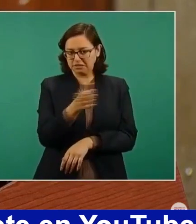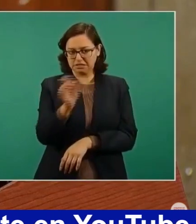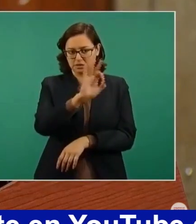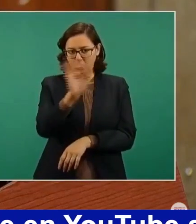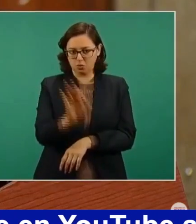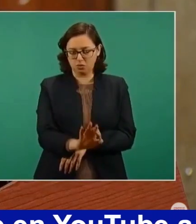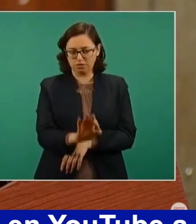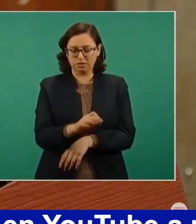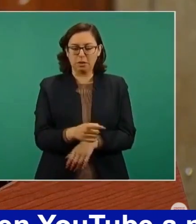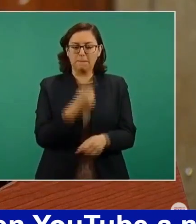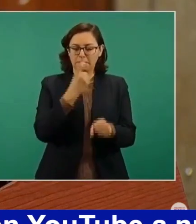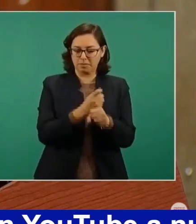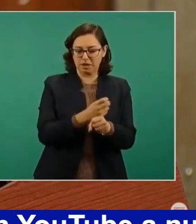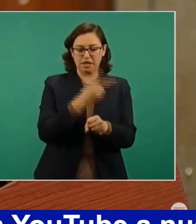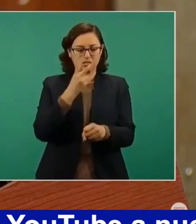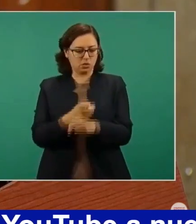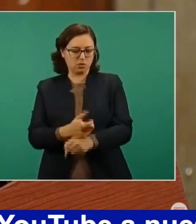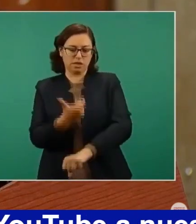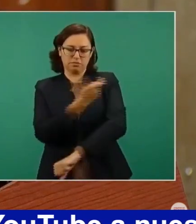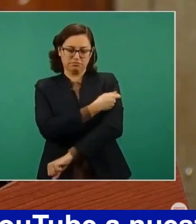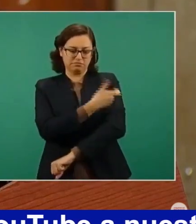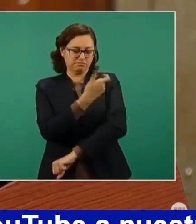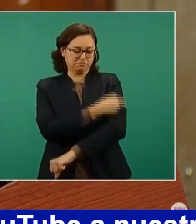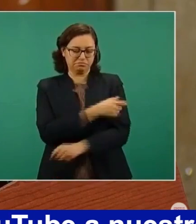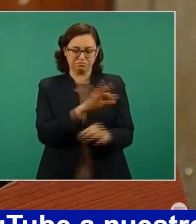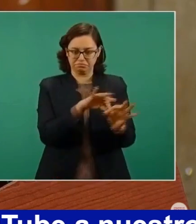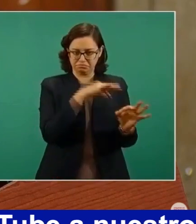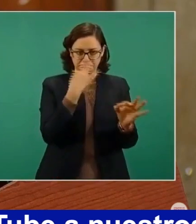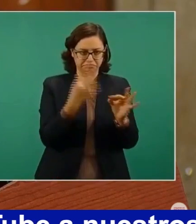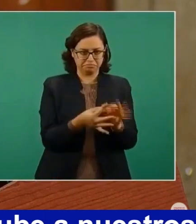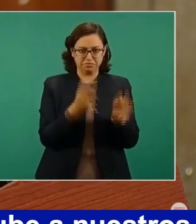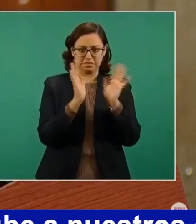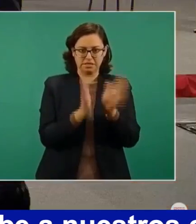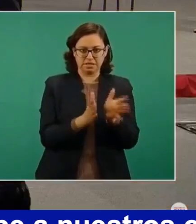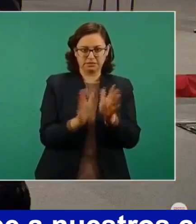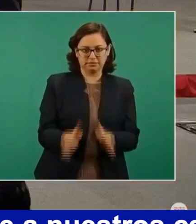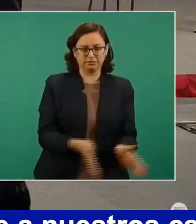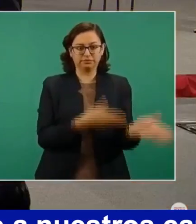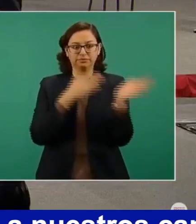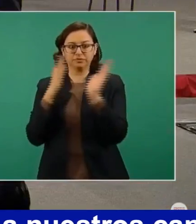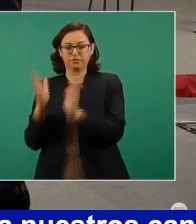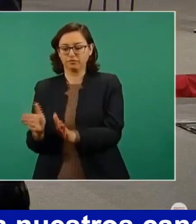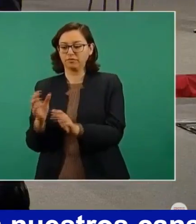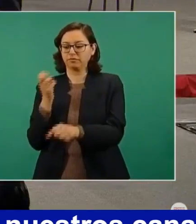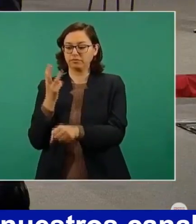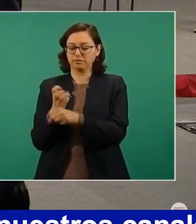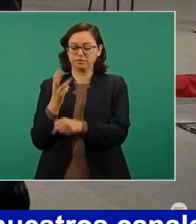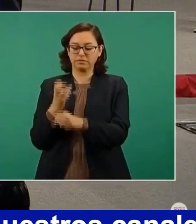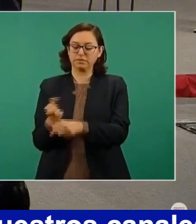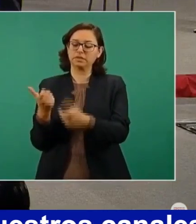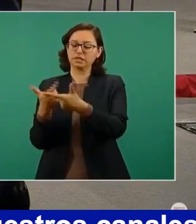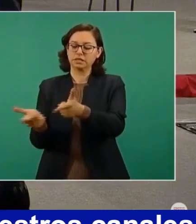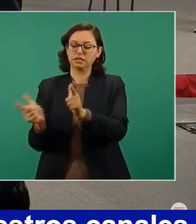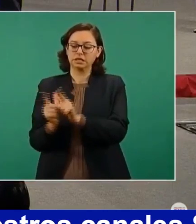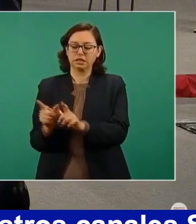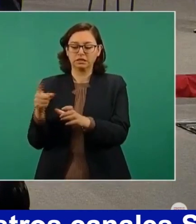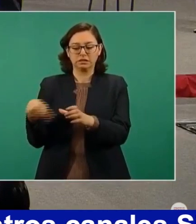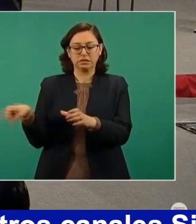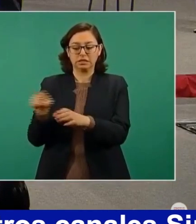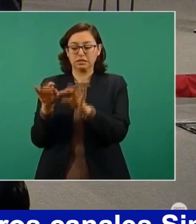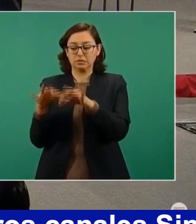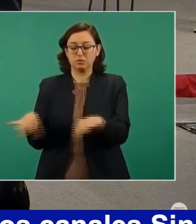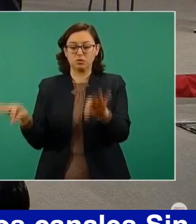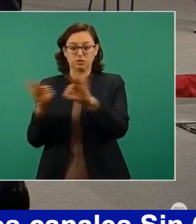educativo primera y segundas dosis, y en relación al grupo de